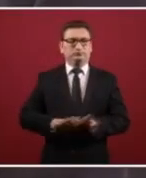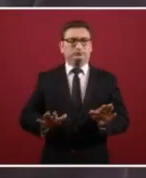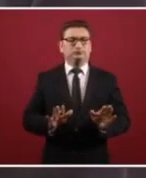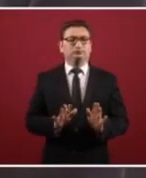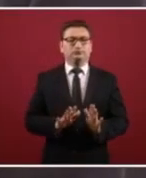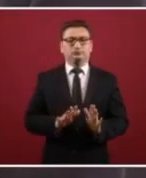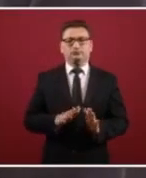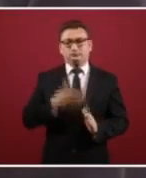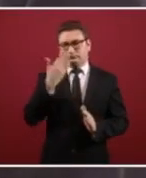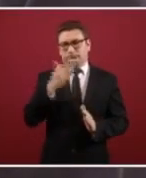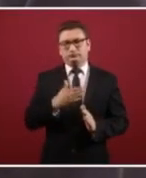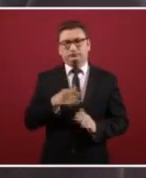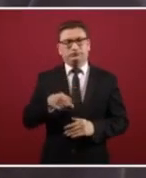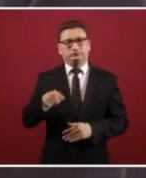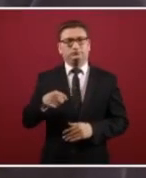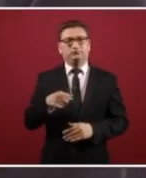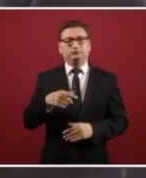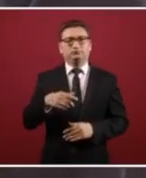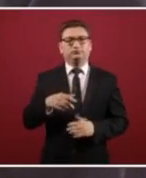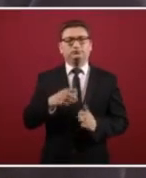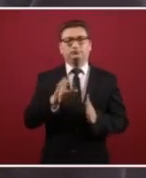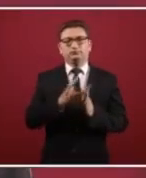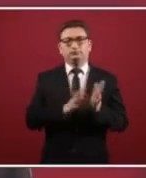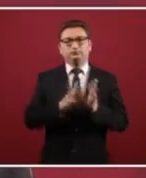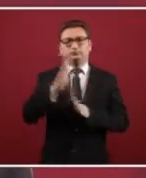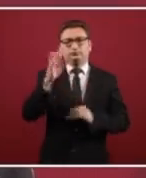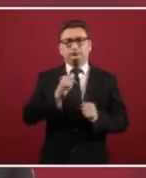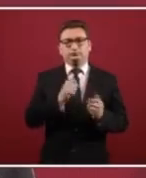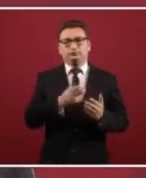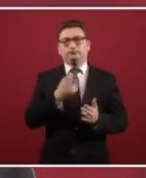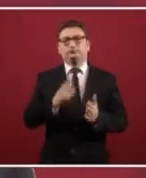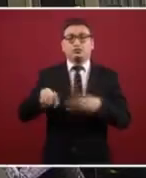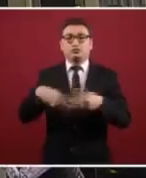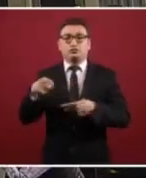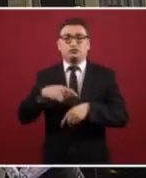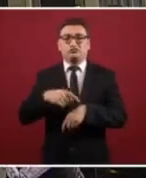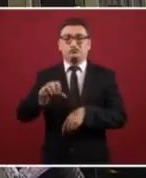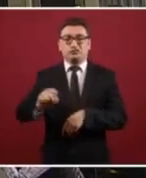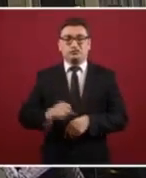lo que establece la Constitución, las leyes.